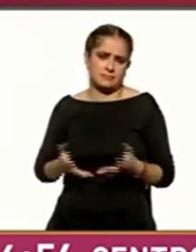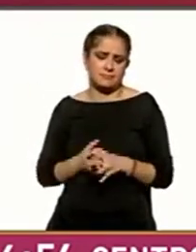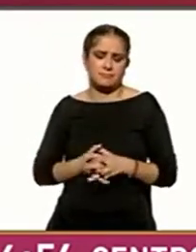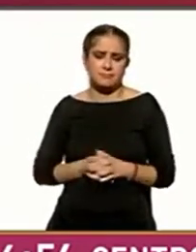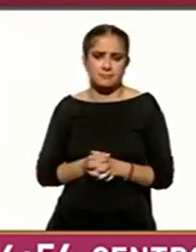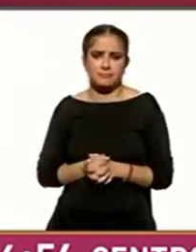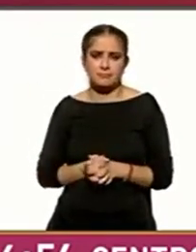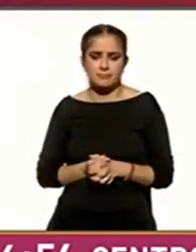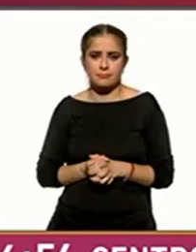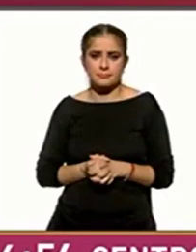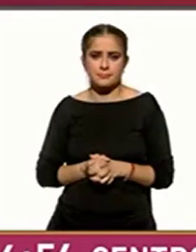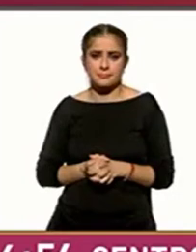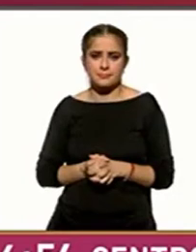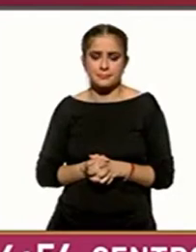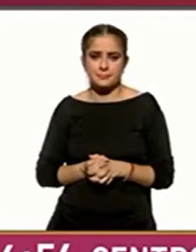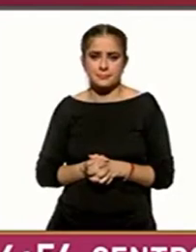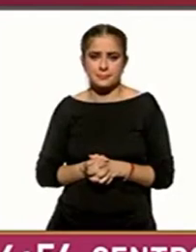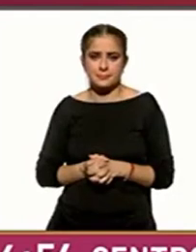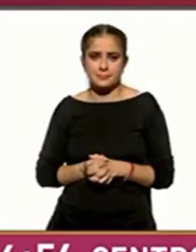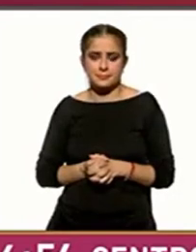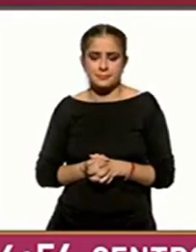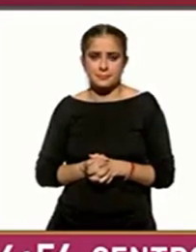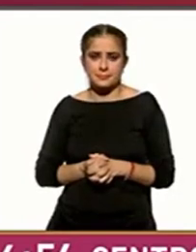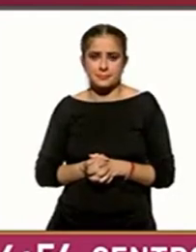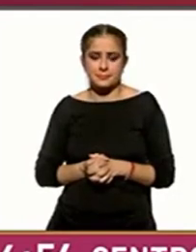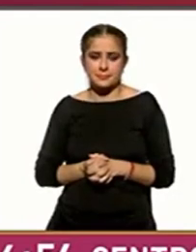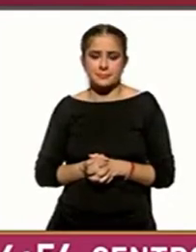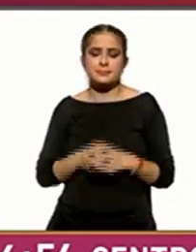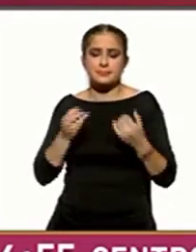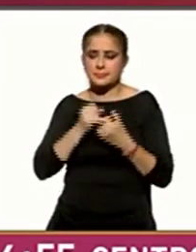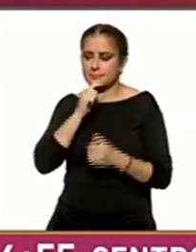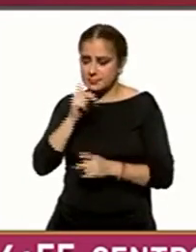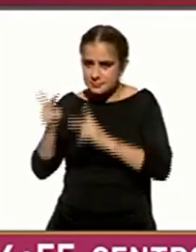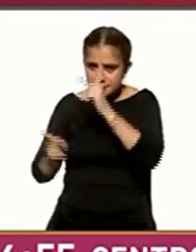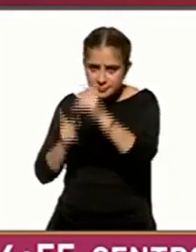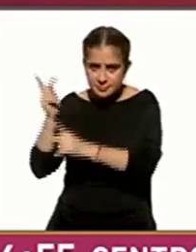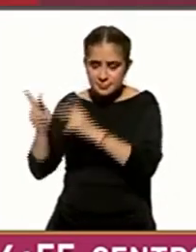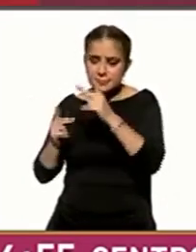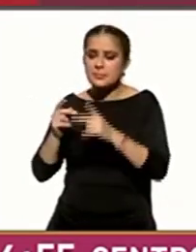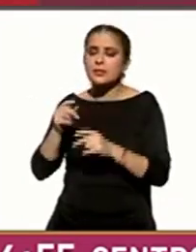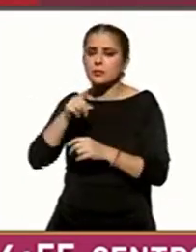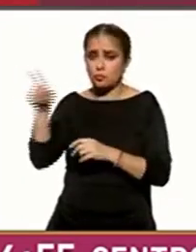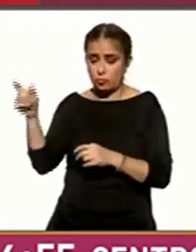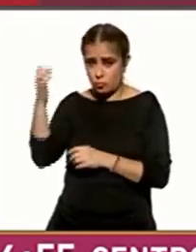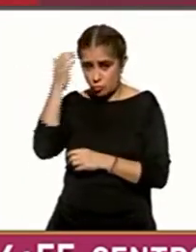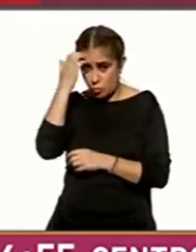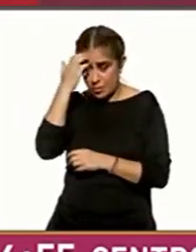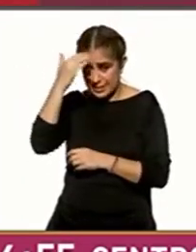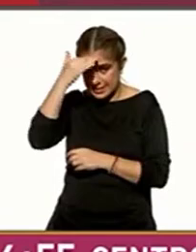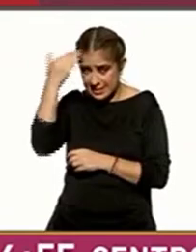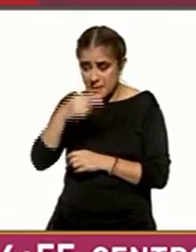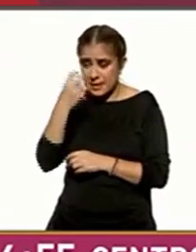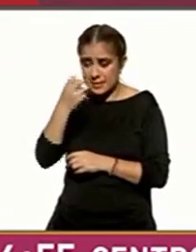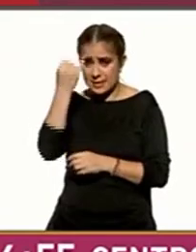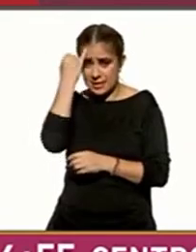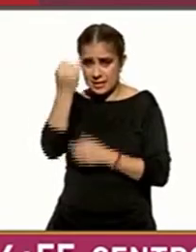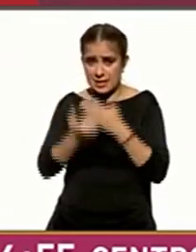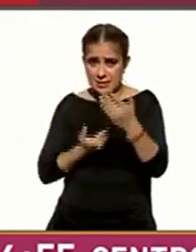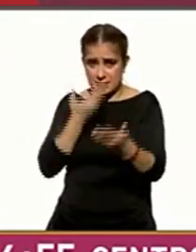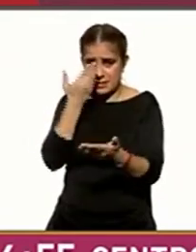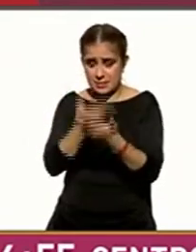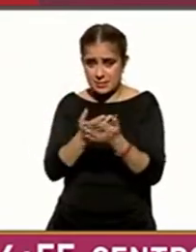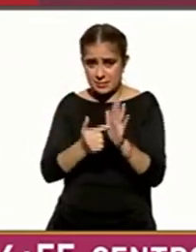este armamento. Preguntamos también, Lupita, los niveles de conocimiento de esta iniciativa.